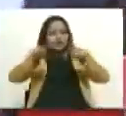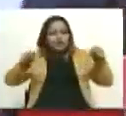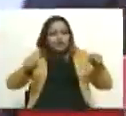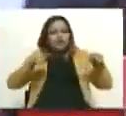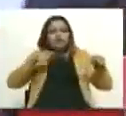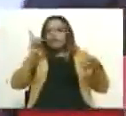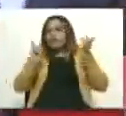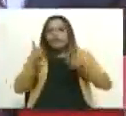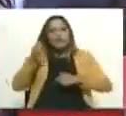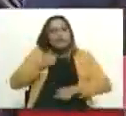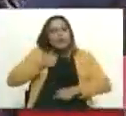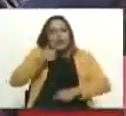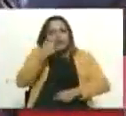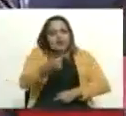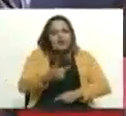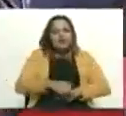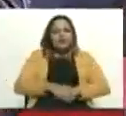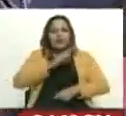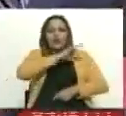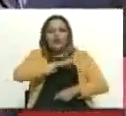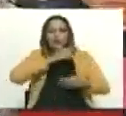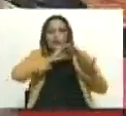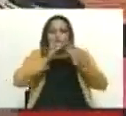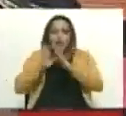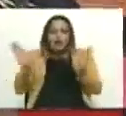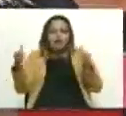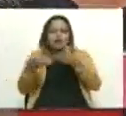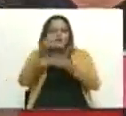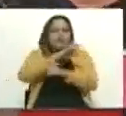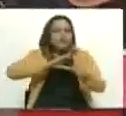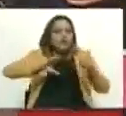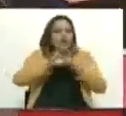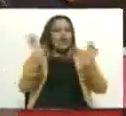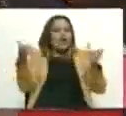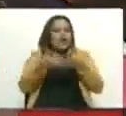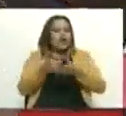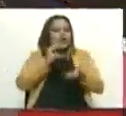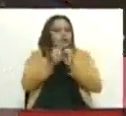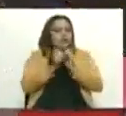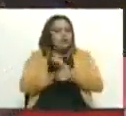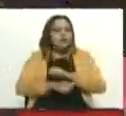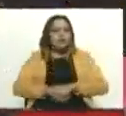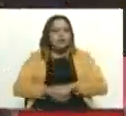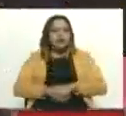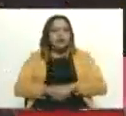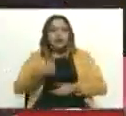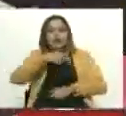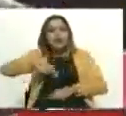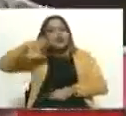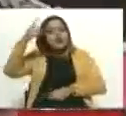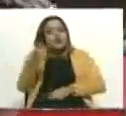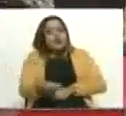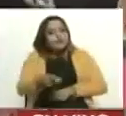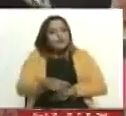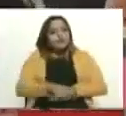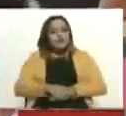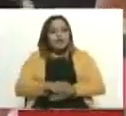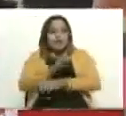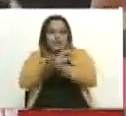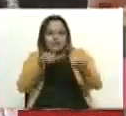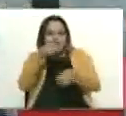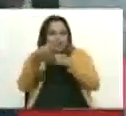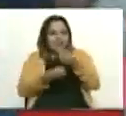que decirnos, comunas, consejos comunales, grupos culturales, grupos deportivos. Y es nuestra obligación que lo que termine ocurriendo